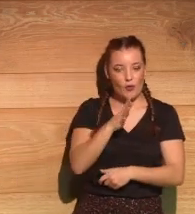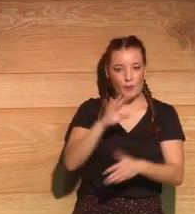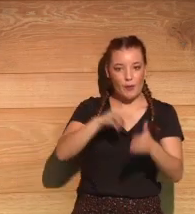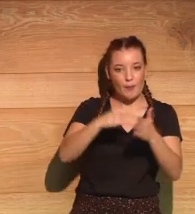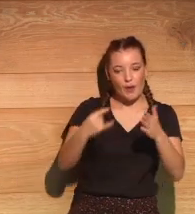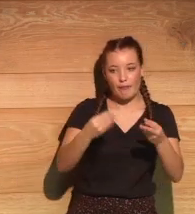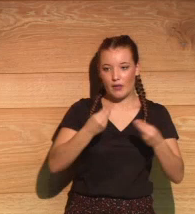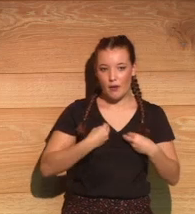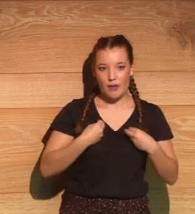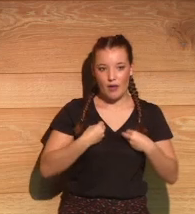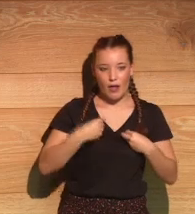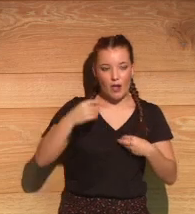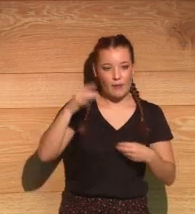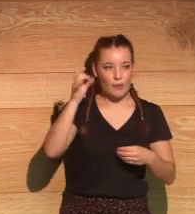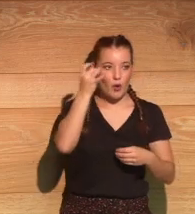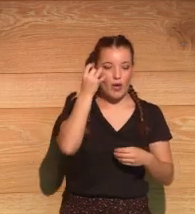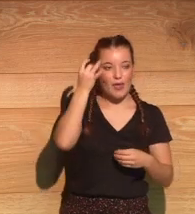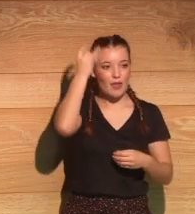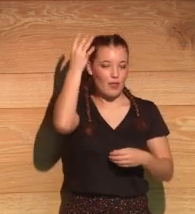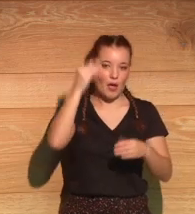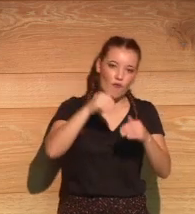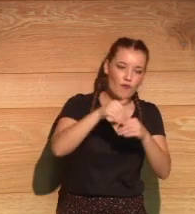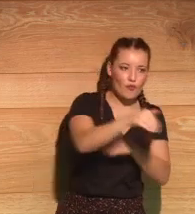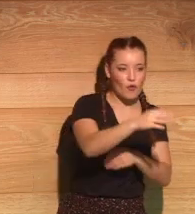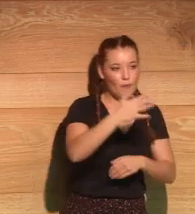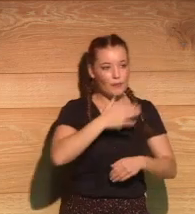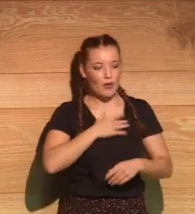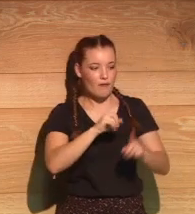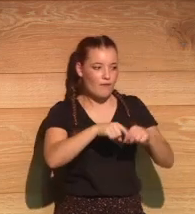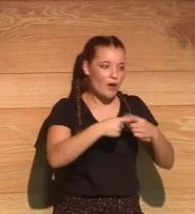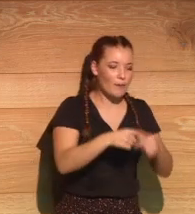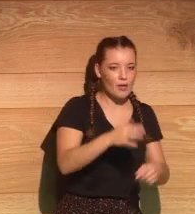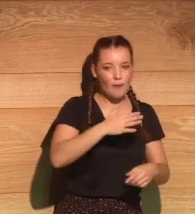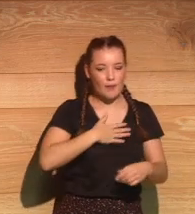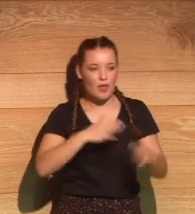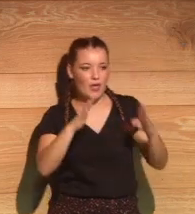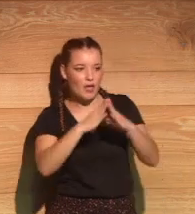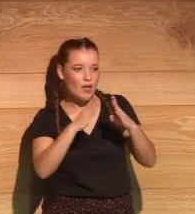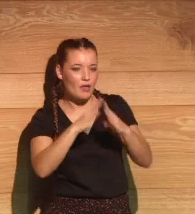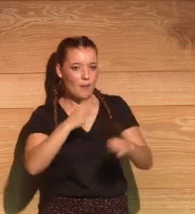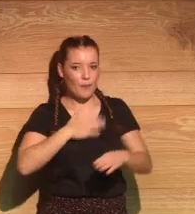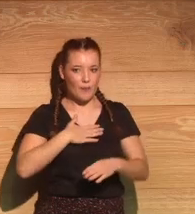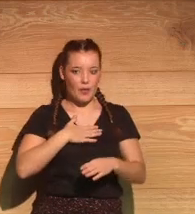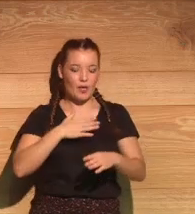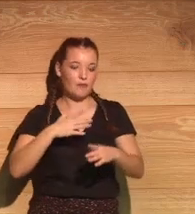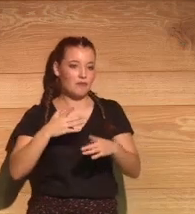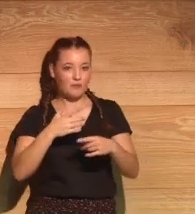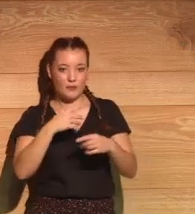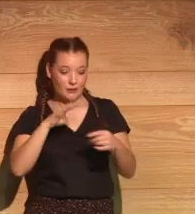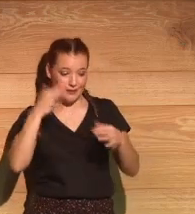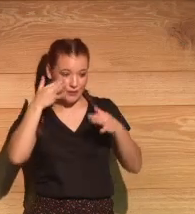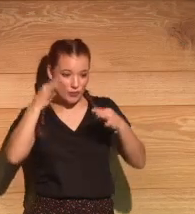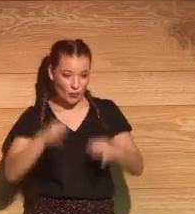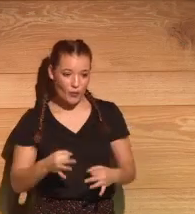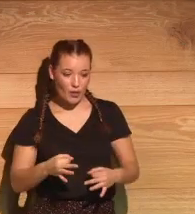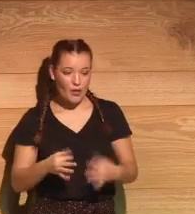un ideal de futuro, que es mi familia, mi casa, mi propiedad, el haber logrado el tener una seguridad, etcétera, y